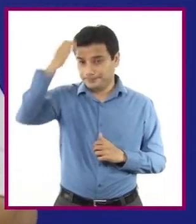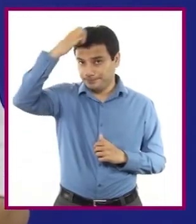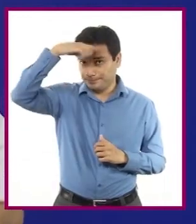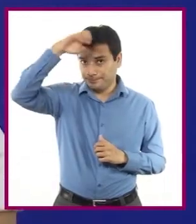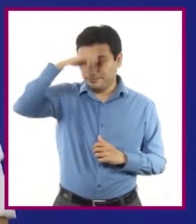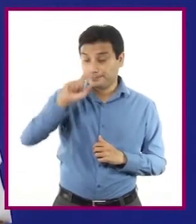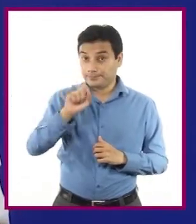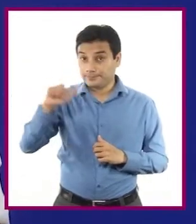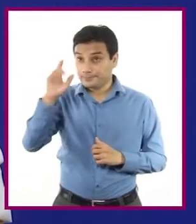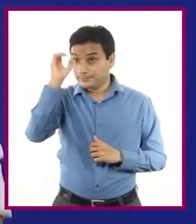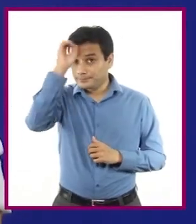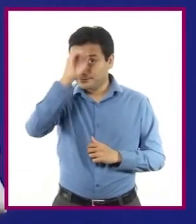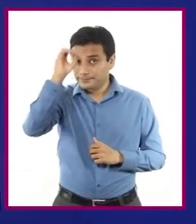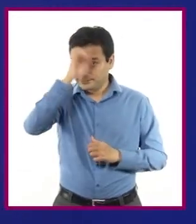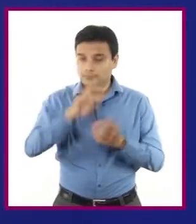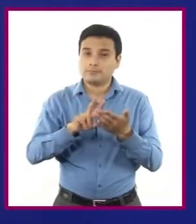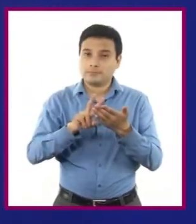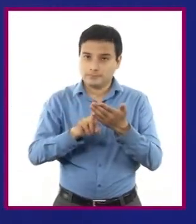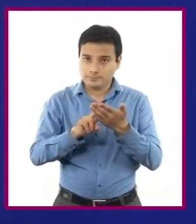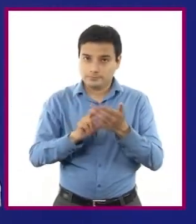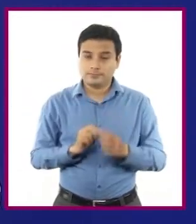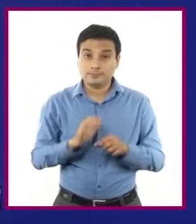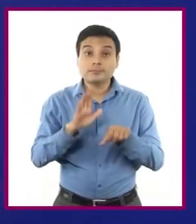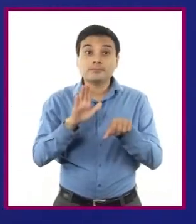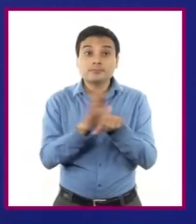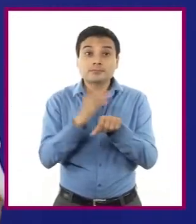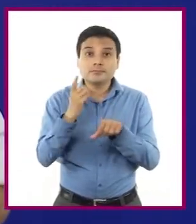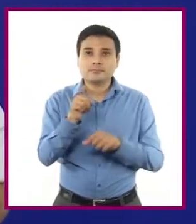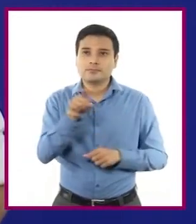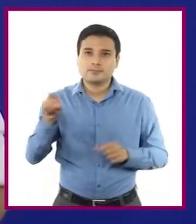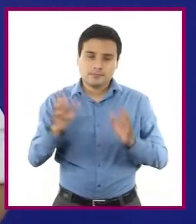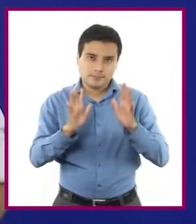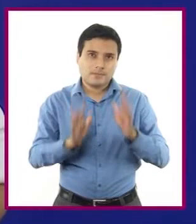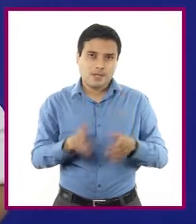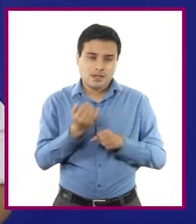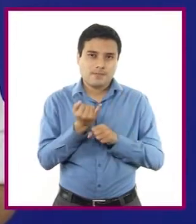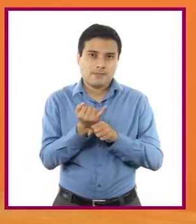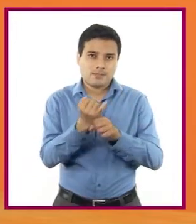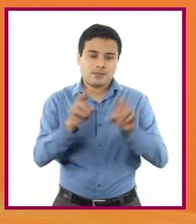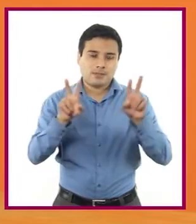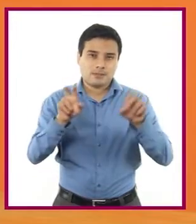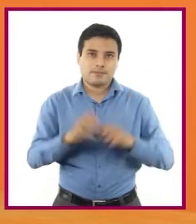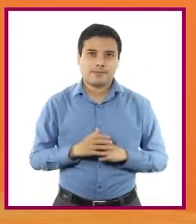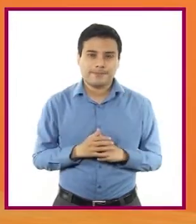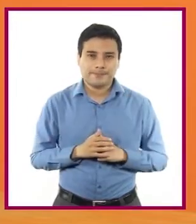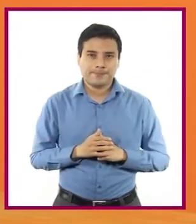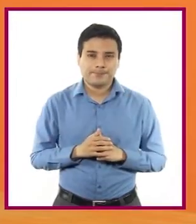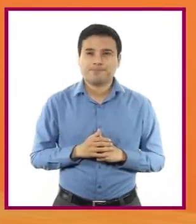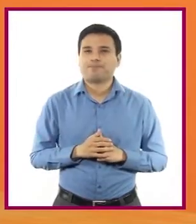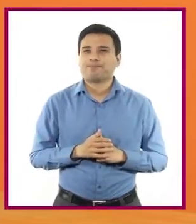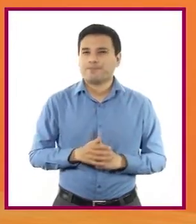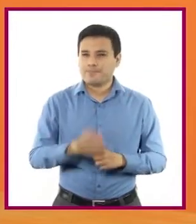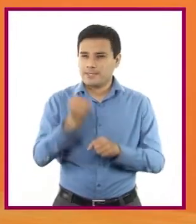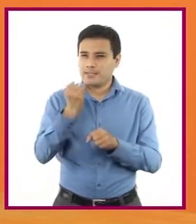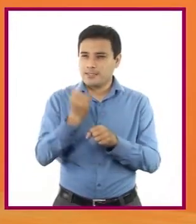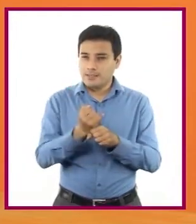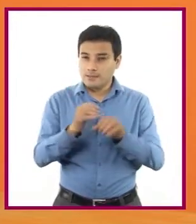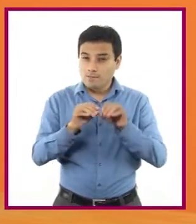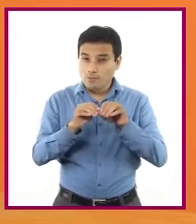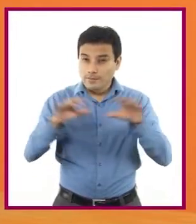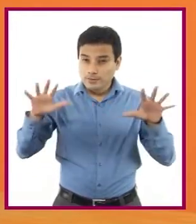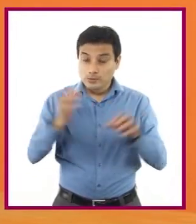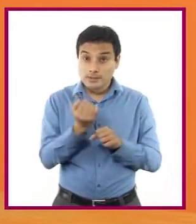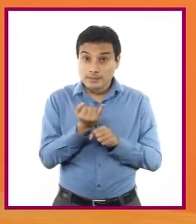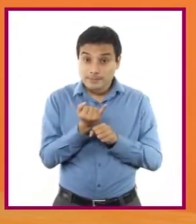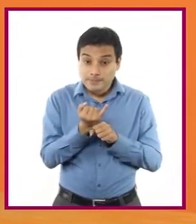especialistas siempre son importantes, pues han investigado a profundidad el tema. Entonces, la información que podemos recuperar